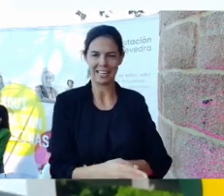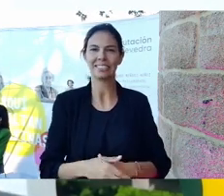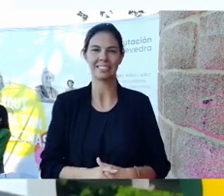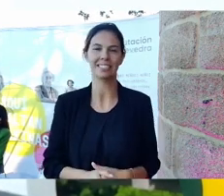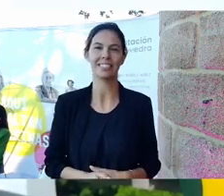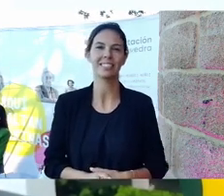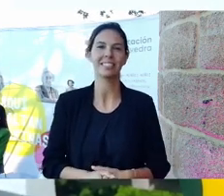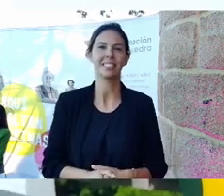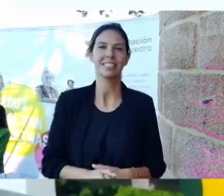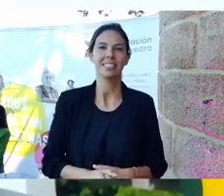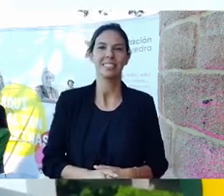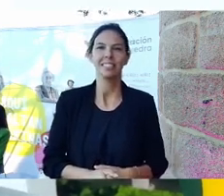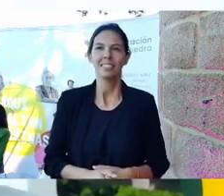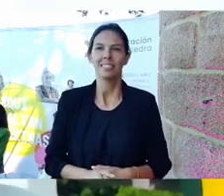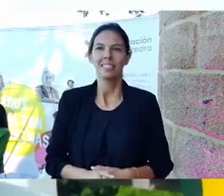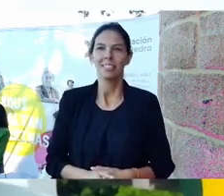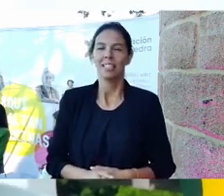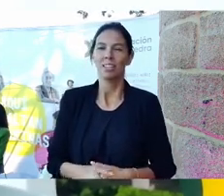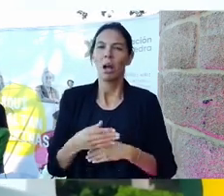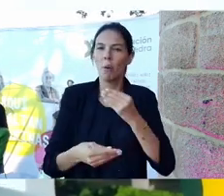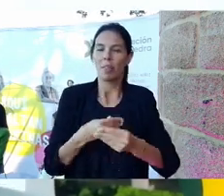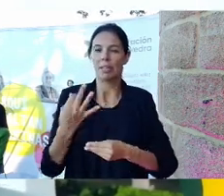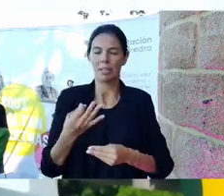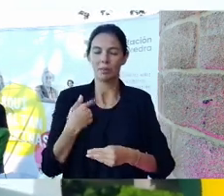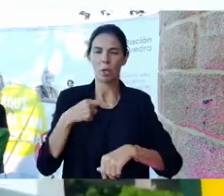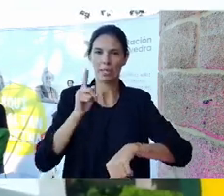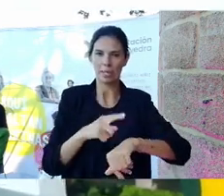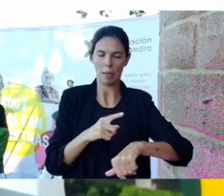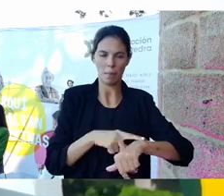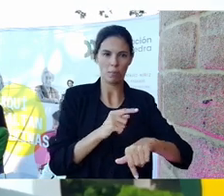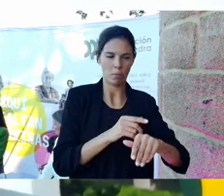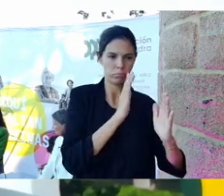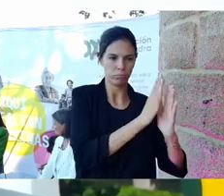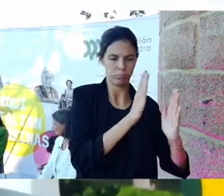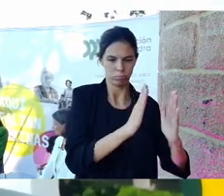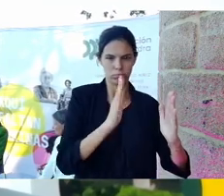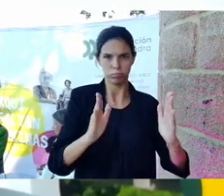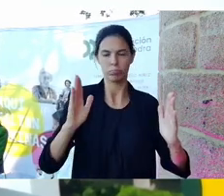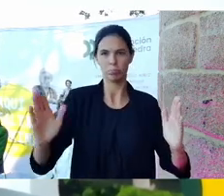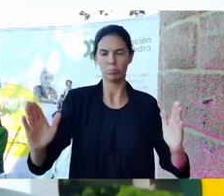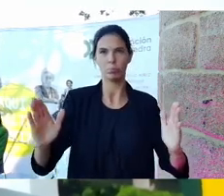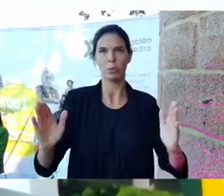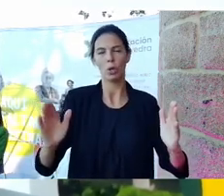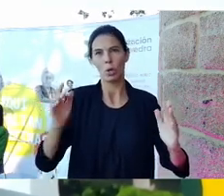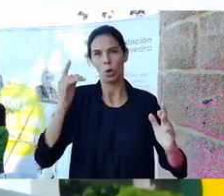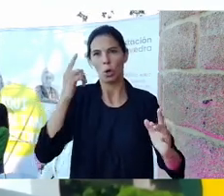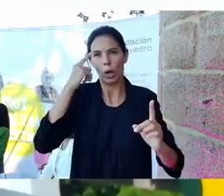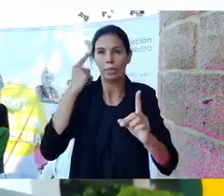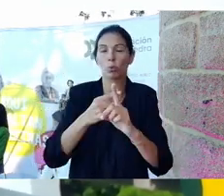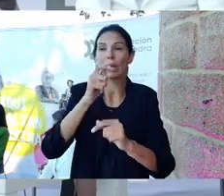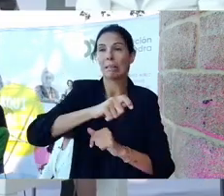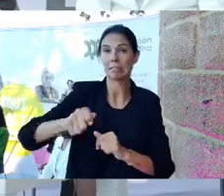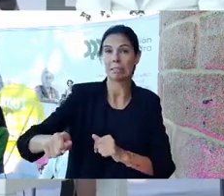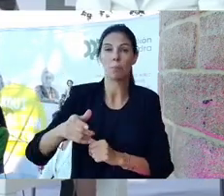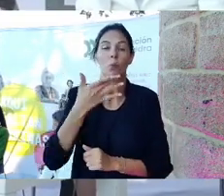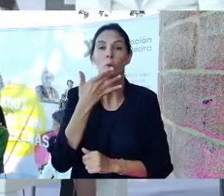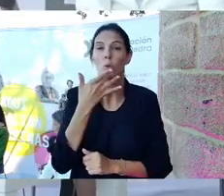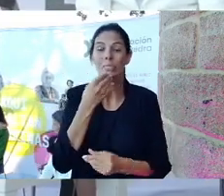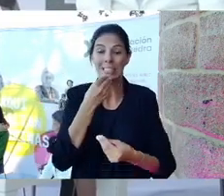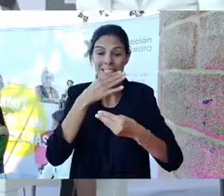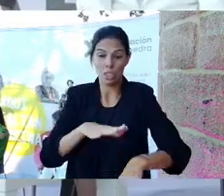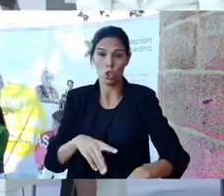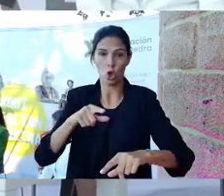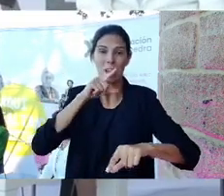atacar e vou ir directa. Vamos a ir un pouco cronolóxicamente, para que non